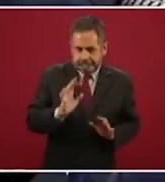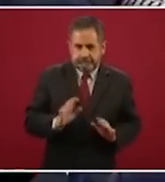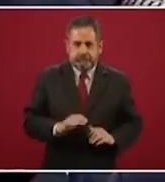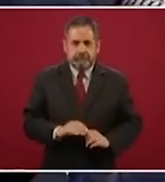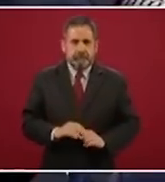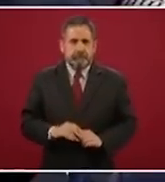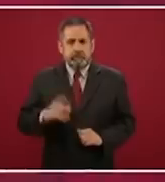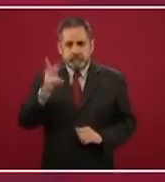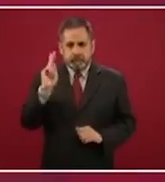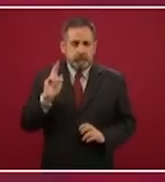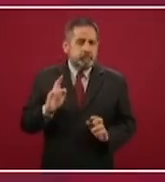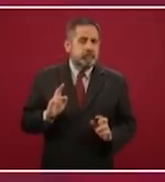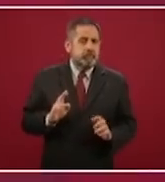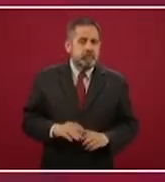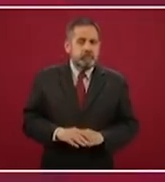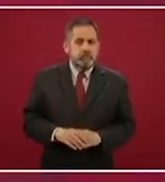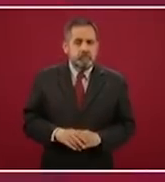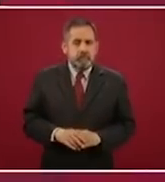pero